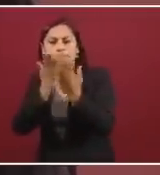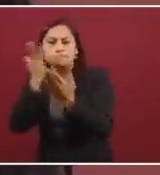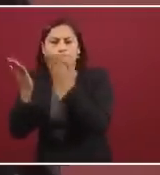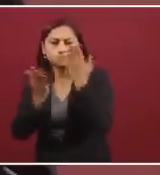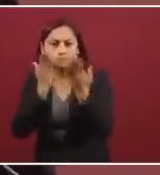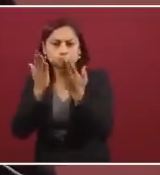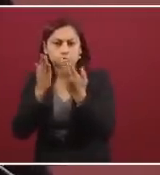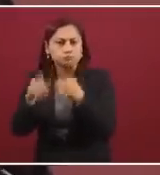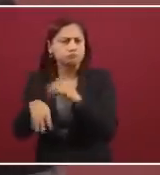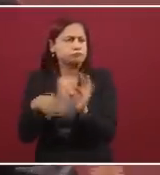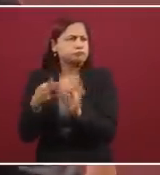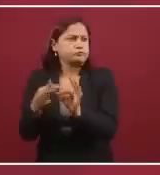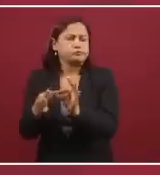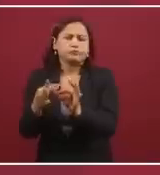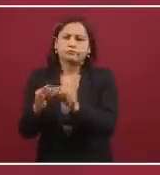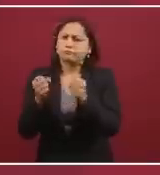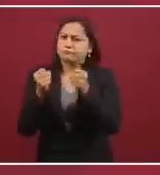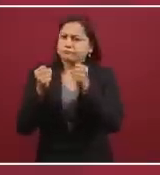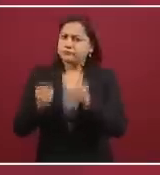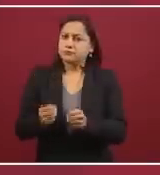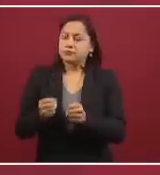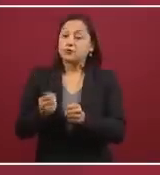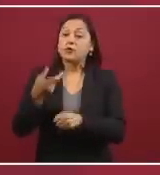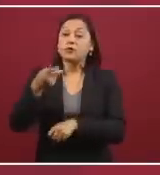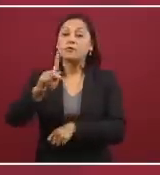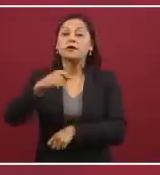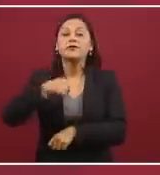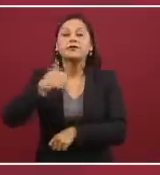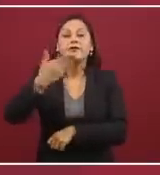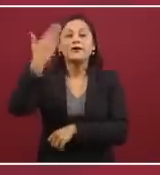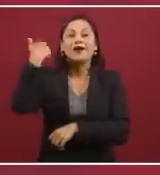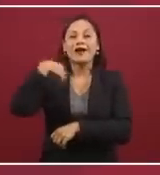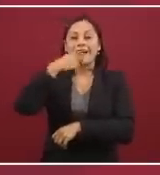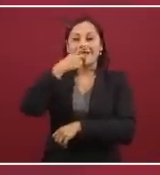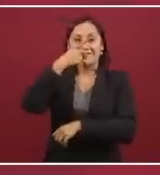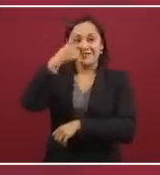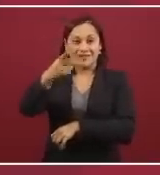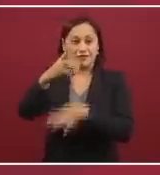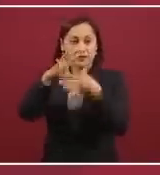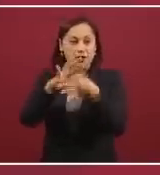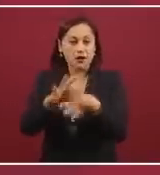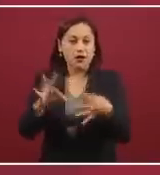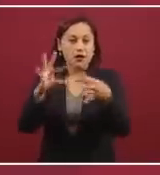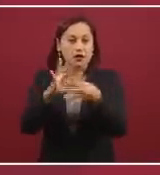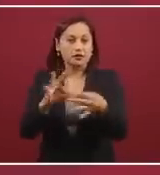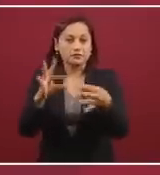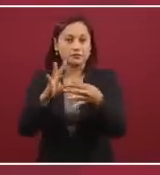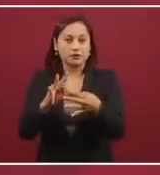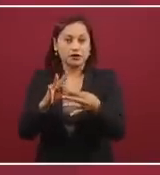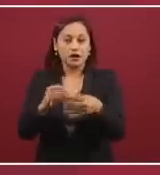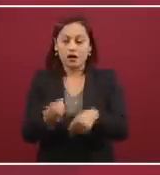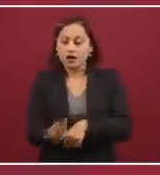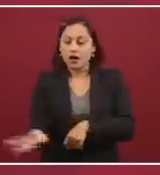se generó una reacción conservadora